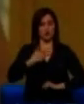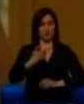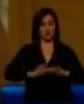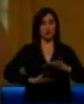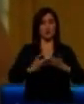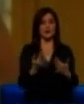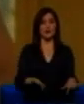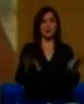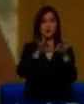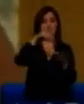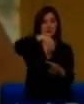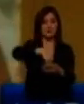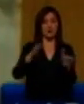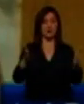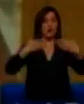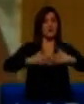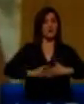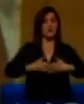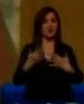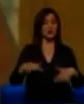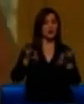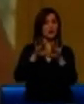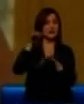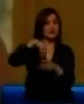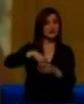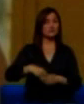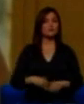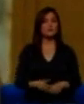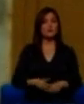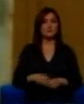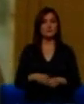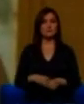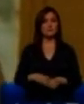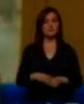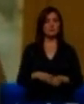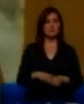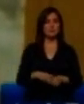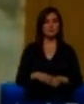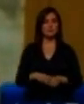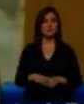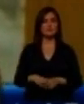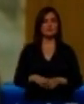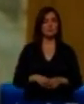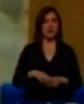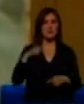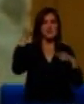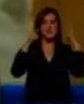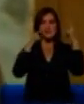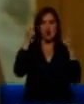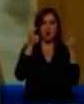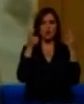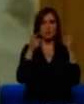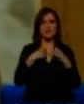tiene documentos importantes dentro de su departamento. Y y parecía, estaba como loco. Me